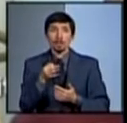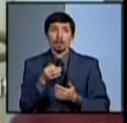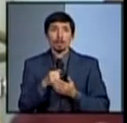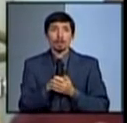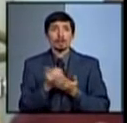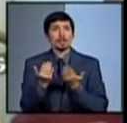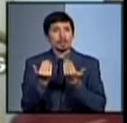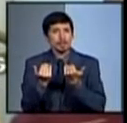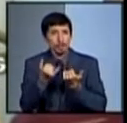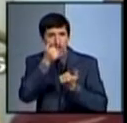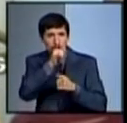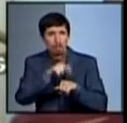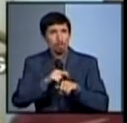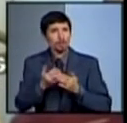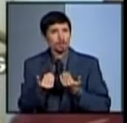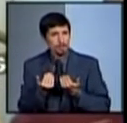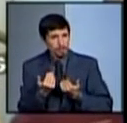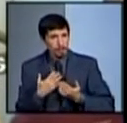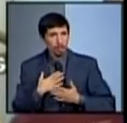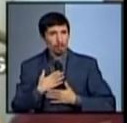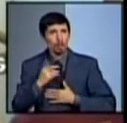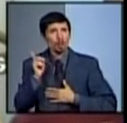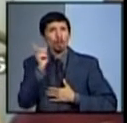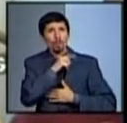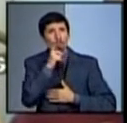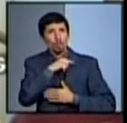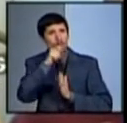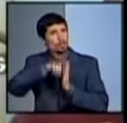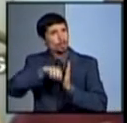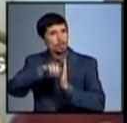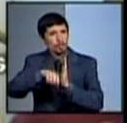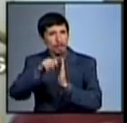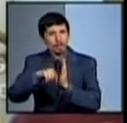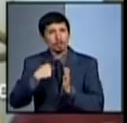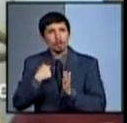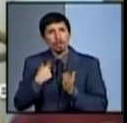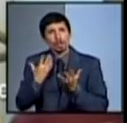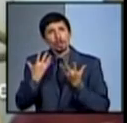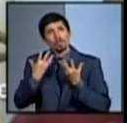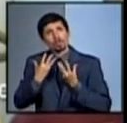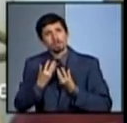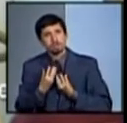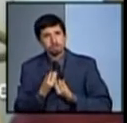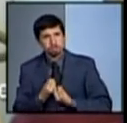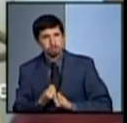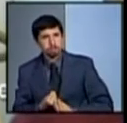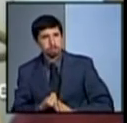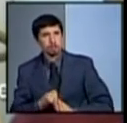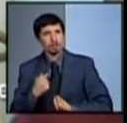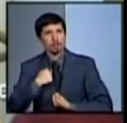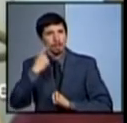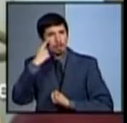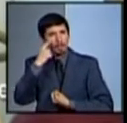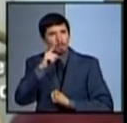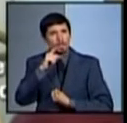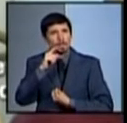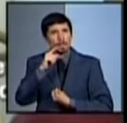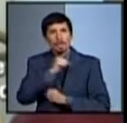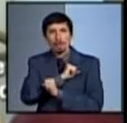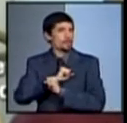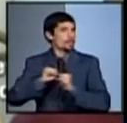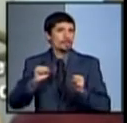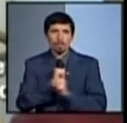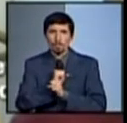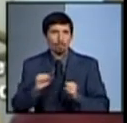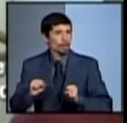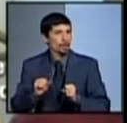corporis et animi necessarios est, que ultimis mensibus in me modo tale minuitur ut